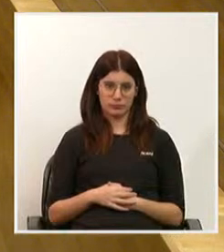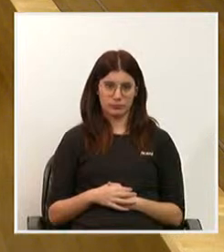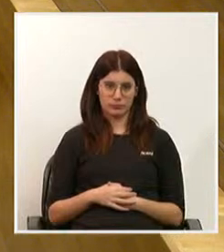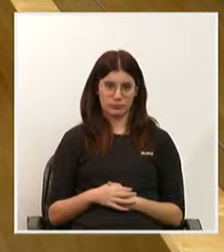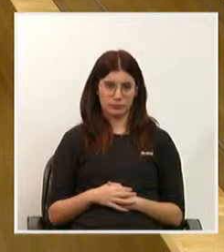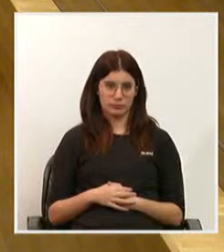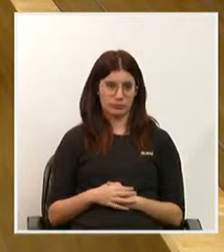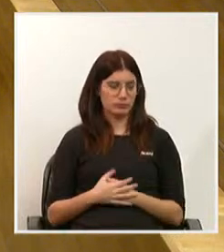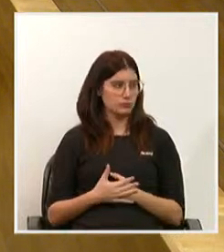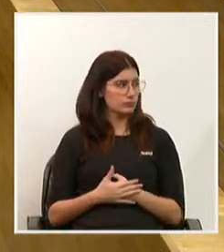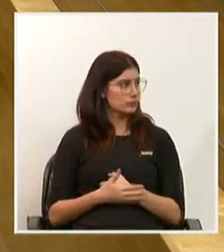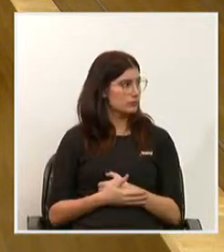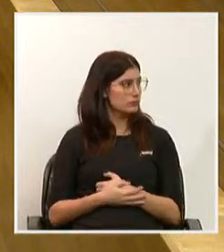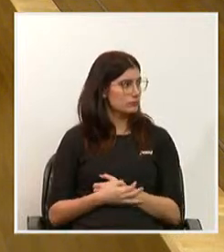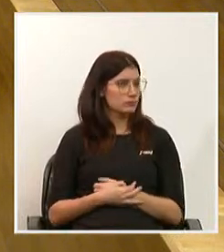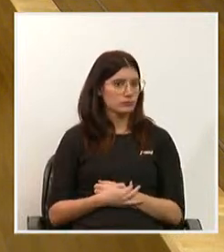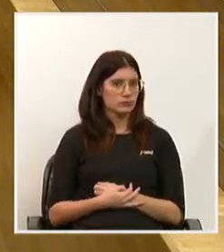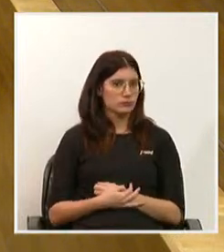réplica